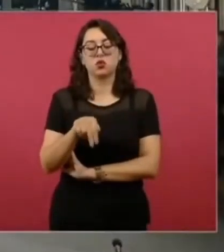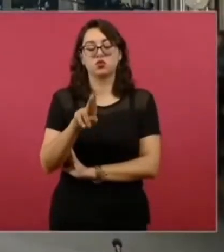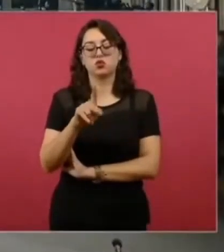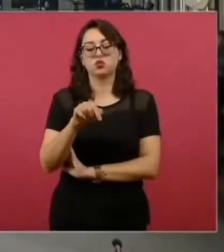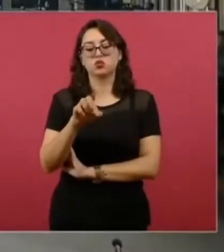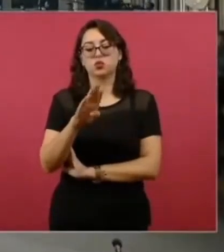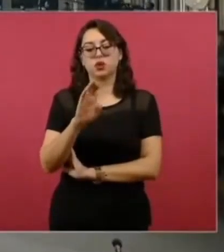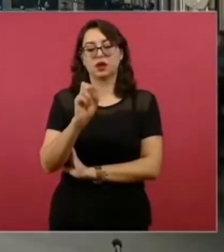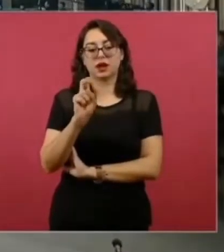Gracias.